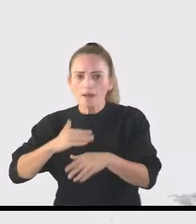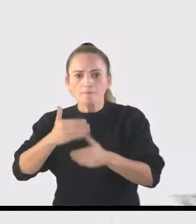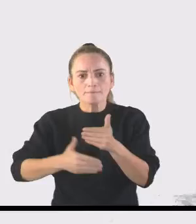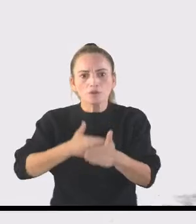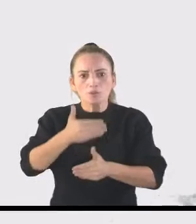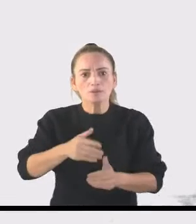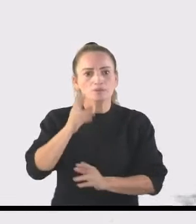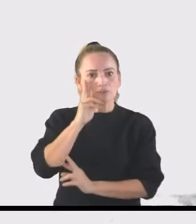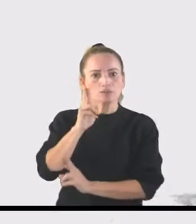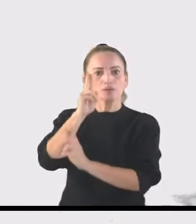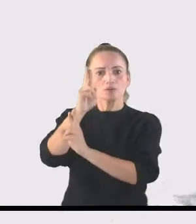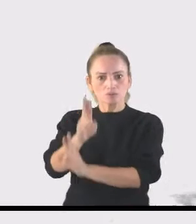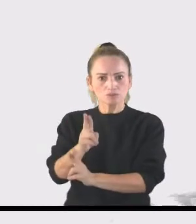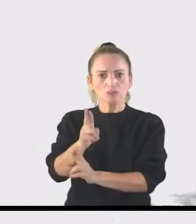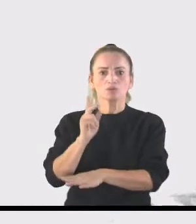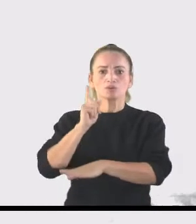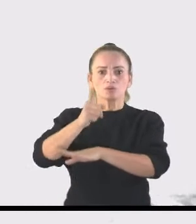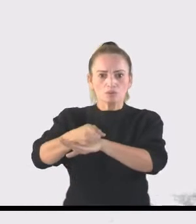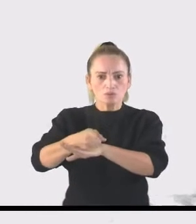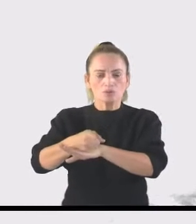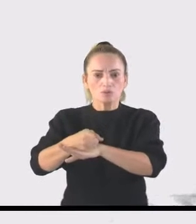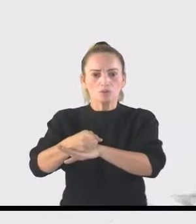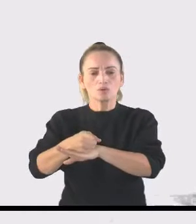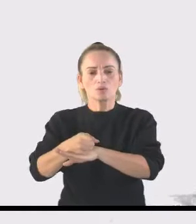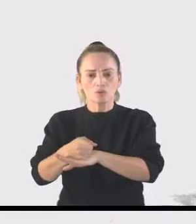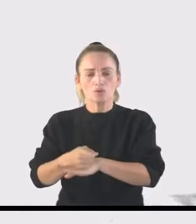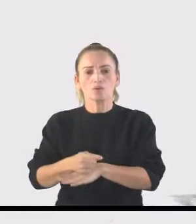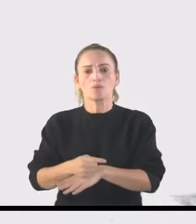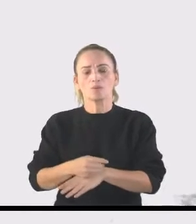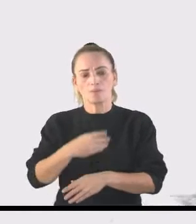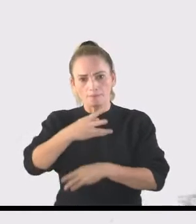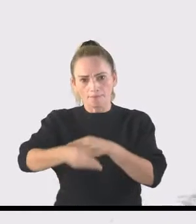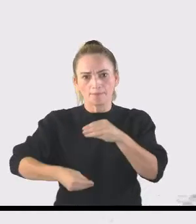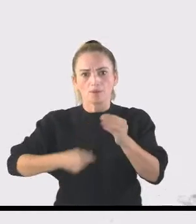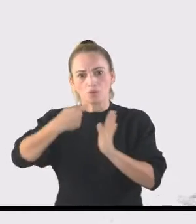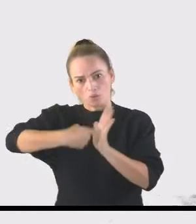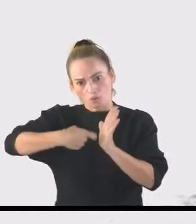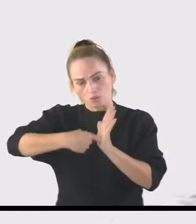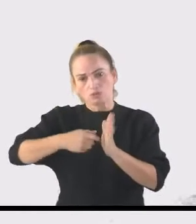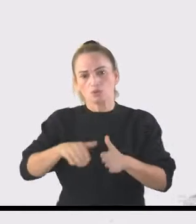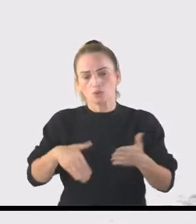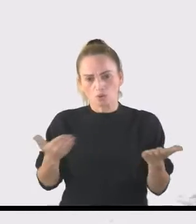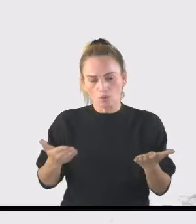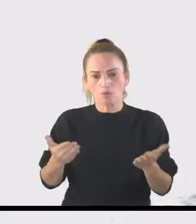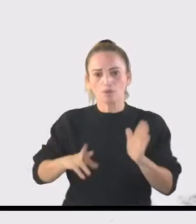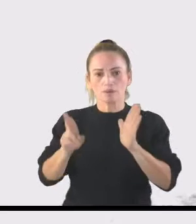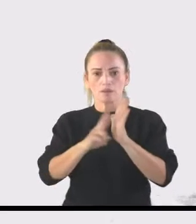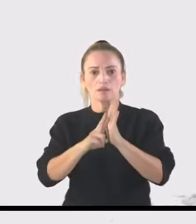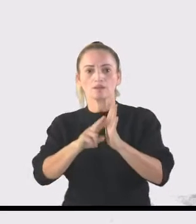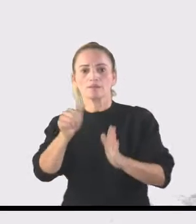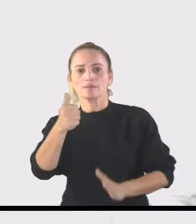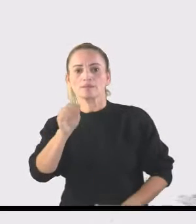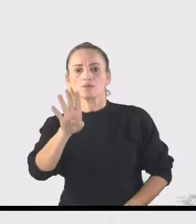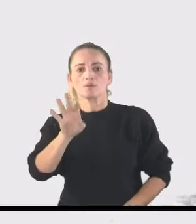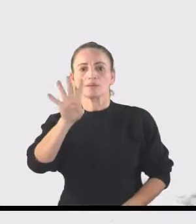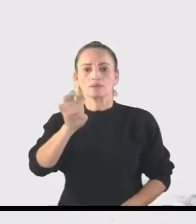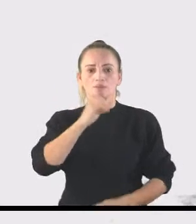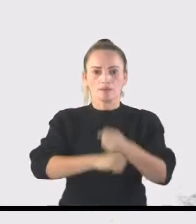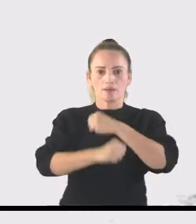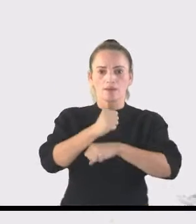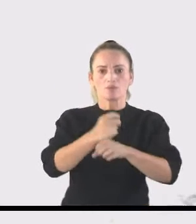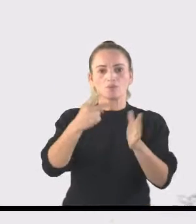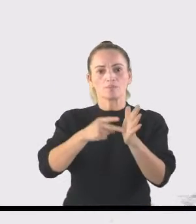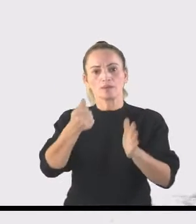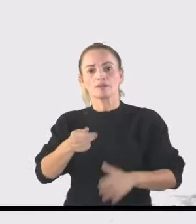procedimiento para el reconocimiento y otorgamiento de la indemnización por vía administrativa a través de la Resolución 1049 de